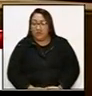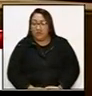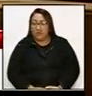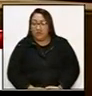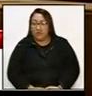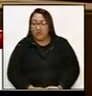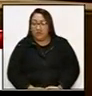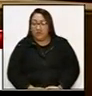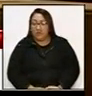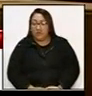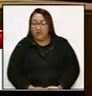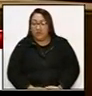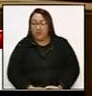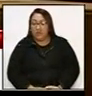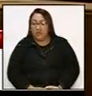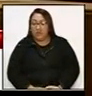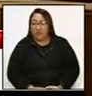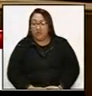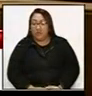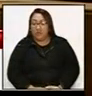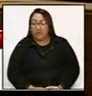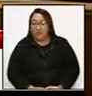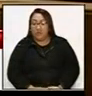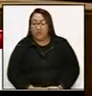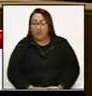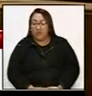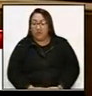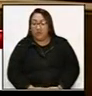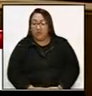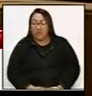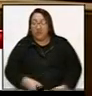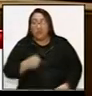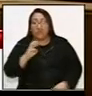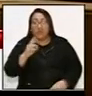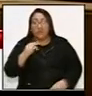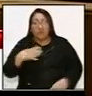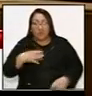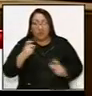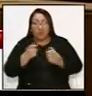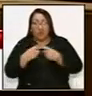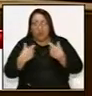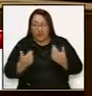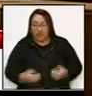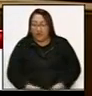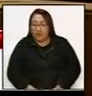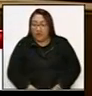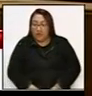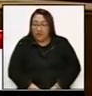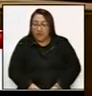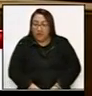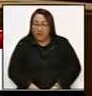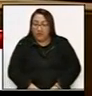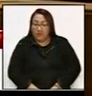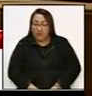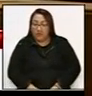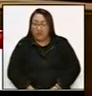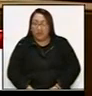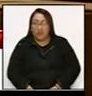Lo que sugeriría, a la luz de lo que tenemos, señoras y señores congresistas, es